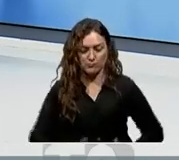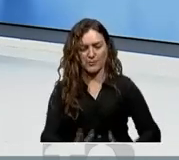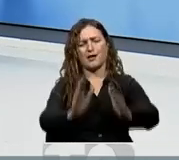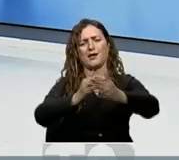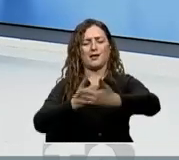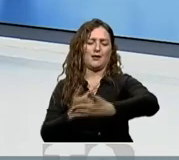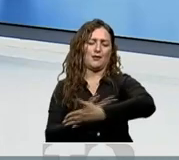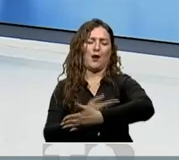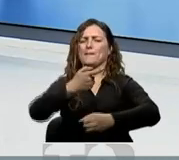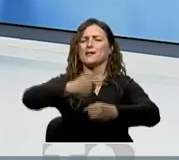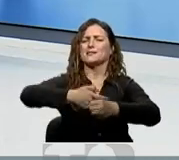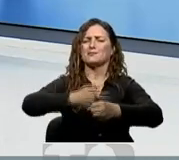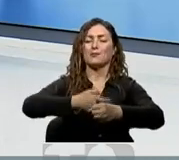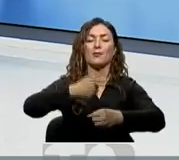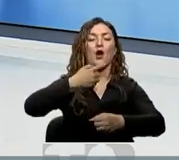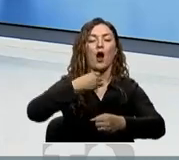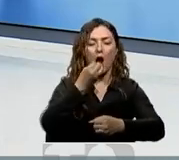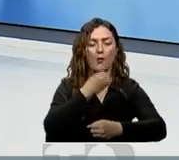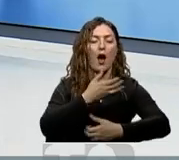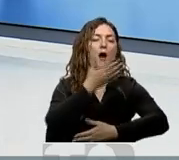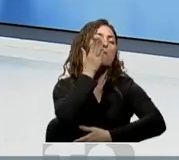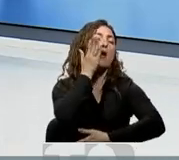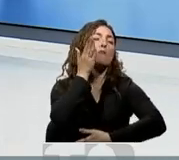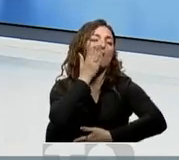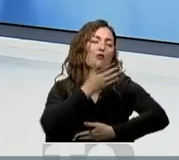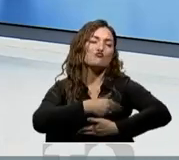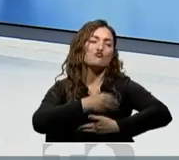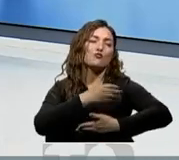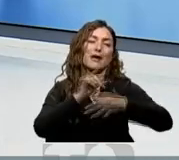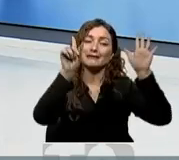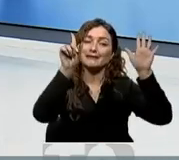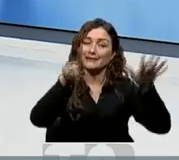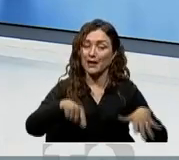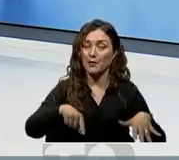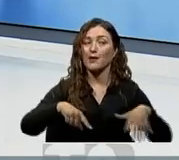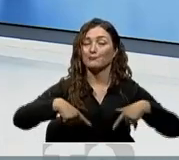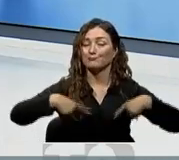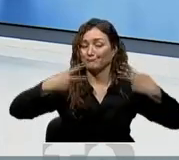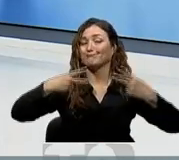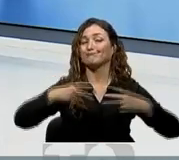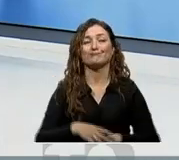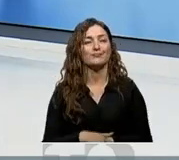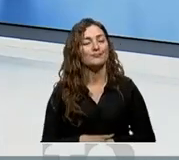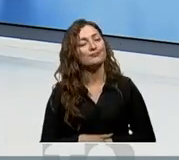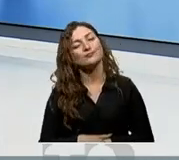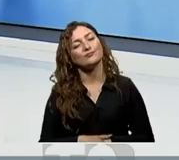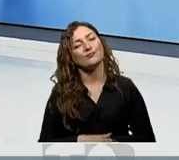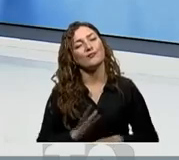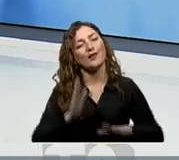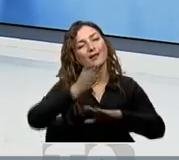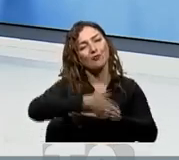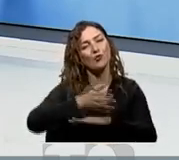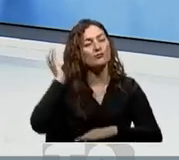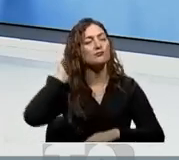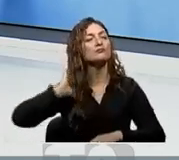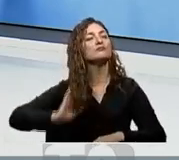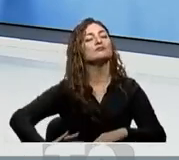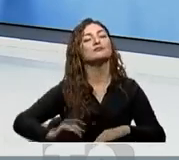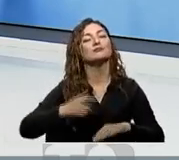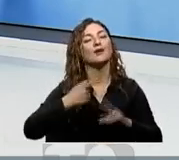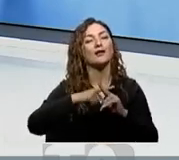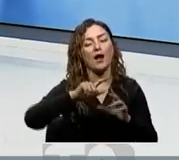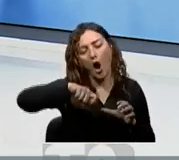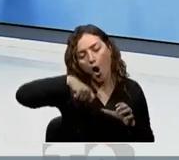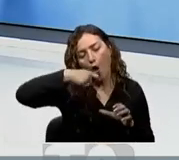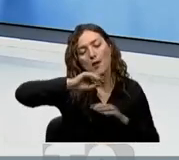manera exclusiva la leche materna durante los primeros 6 meses de vida. Después de este tiempo inicia la